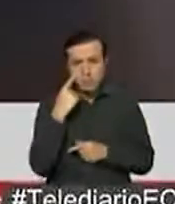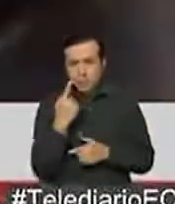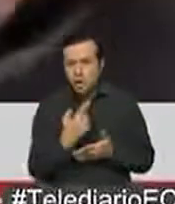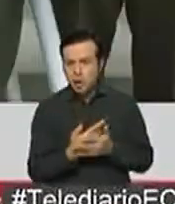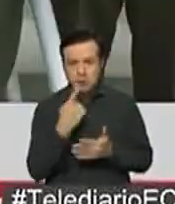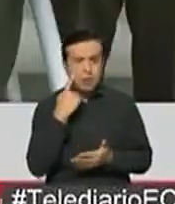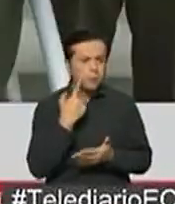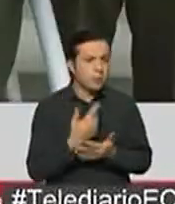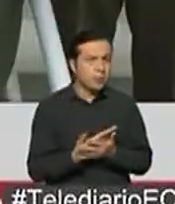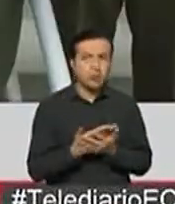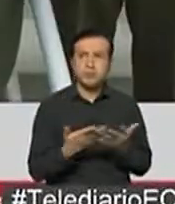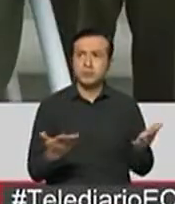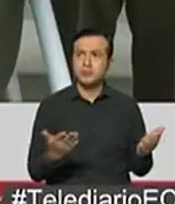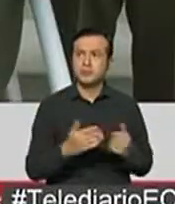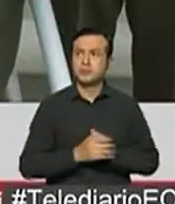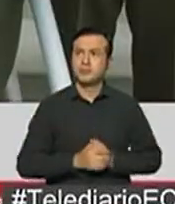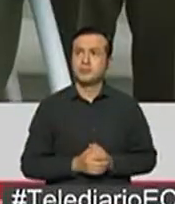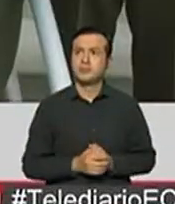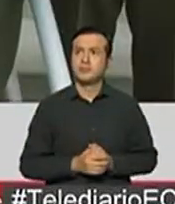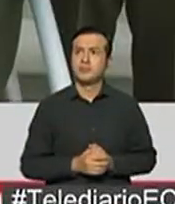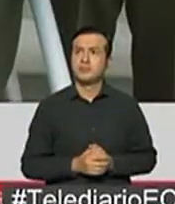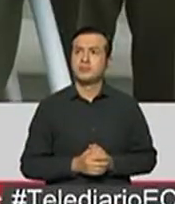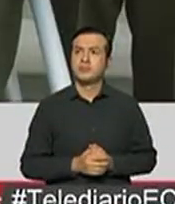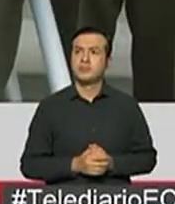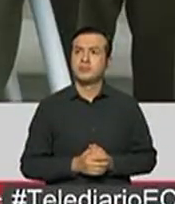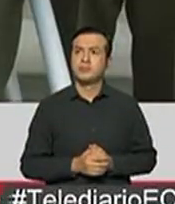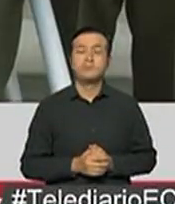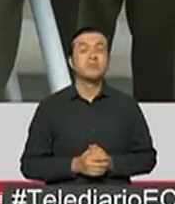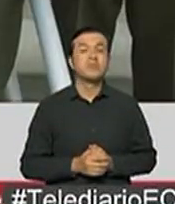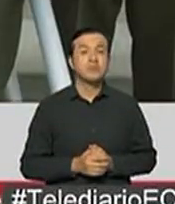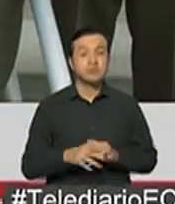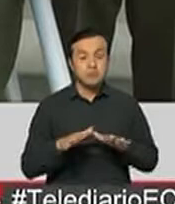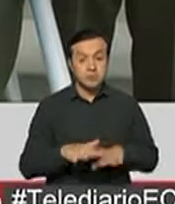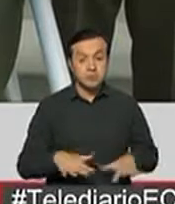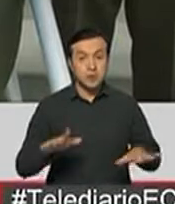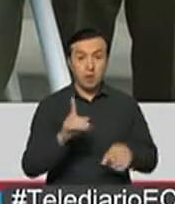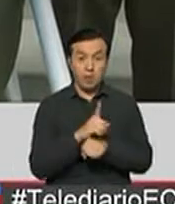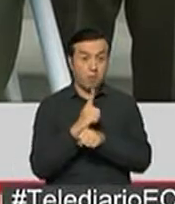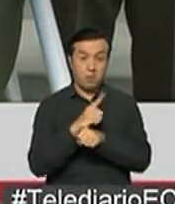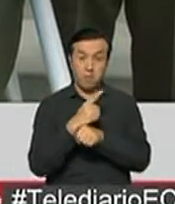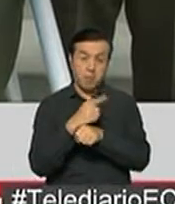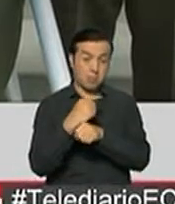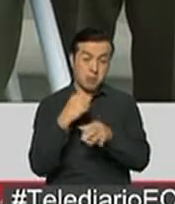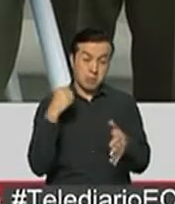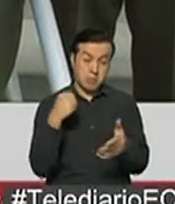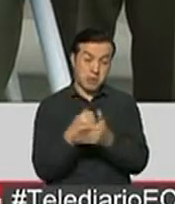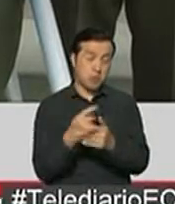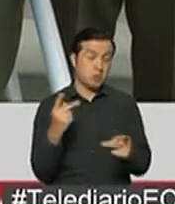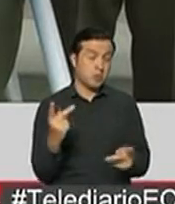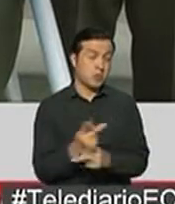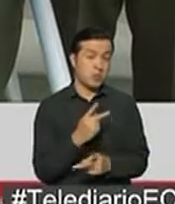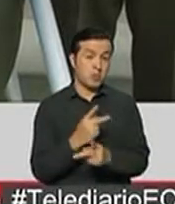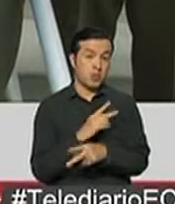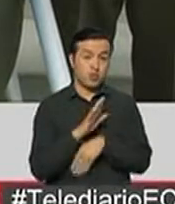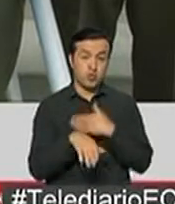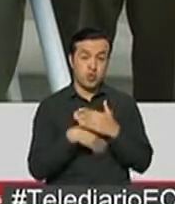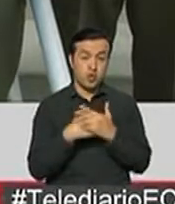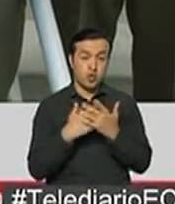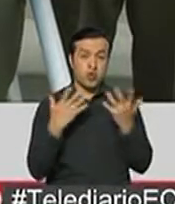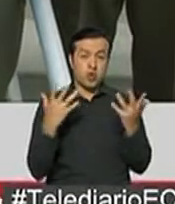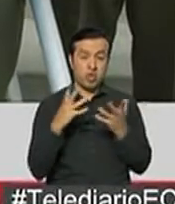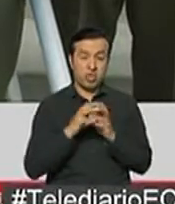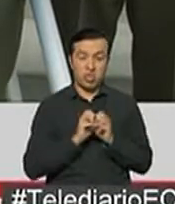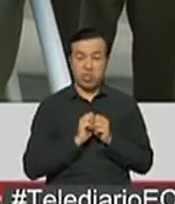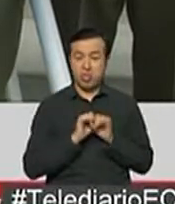pruebas a la escena del accidente es bastante devastador a los restos de la aeronave están